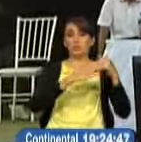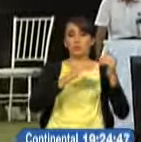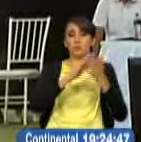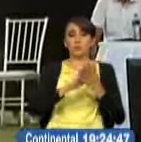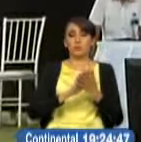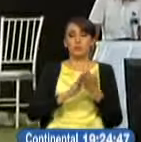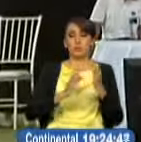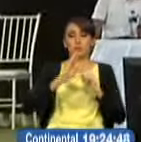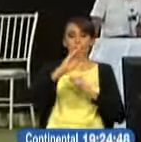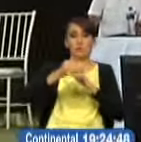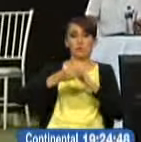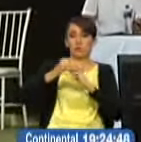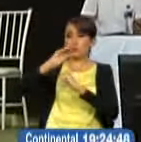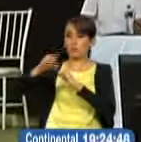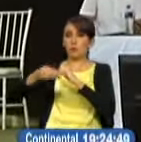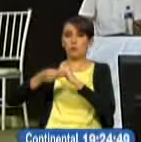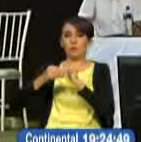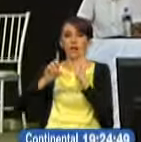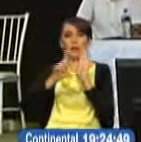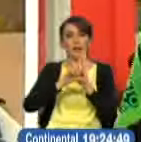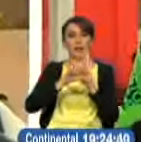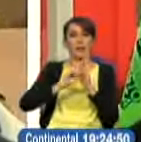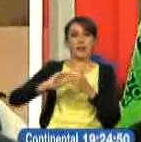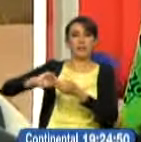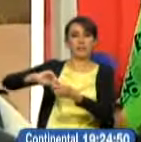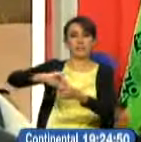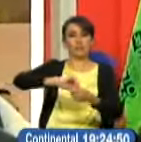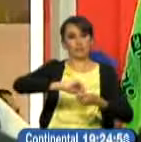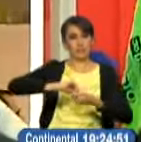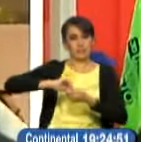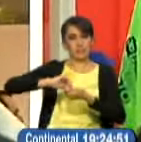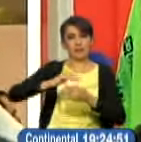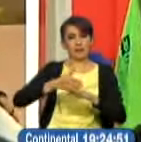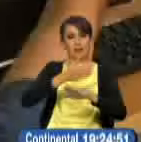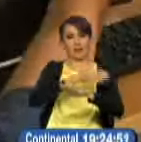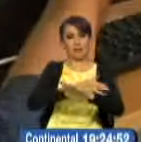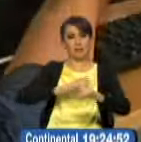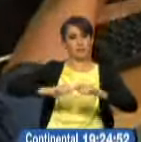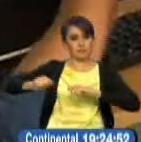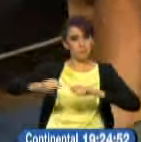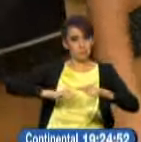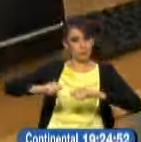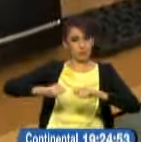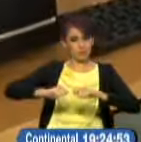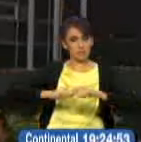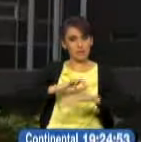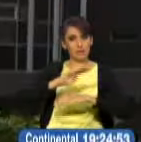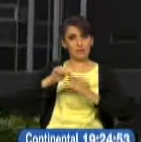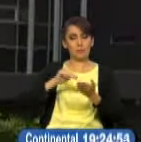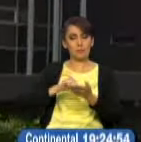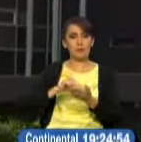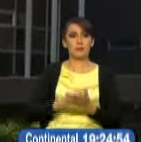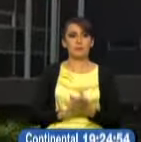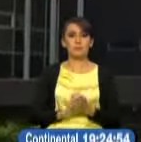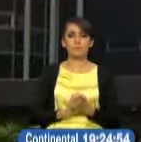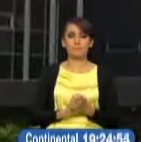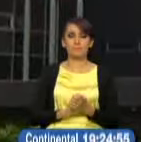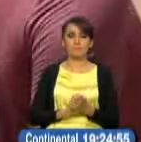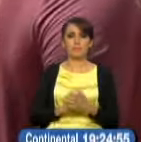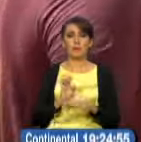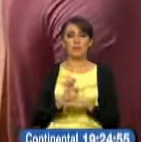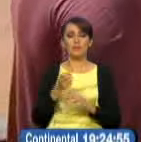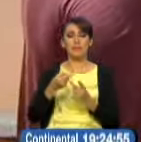recaudación obtenida con la aplicación de la Ley Solidaria a beneficio de las zonas afectadas por el terremoto de hace casi un año. Mirta